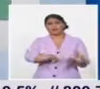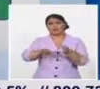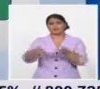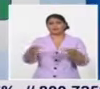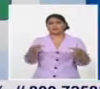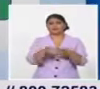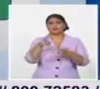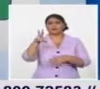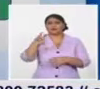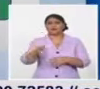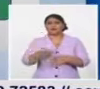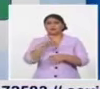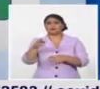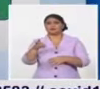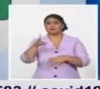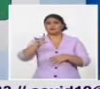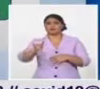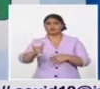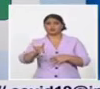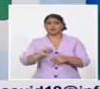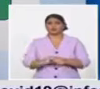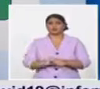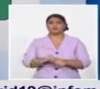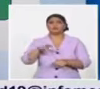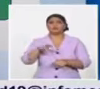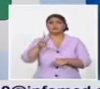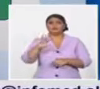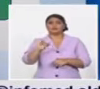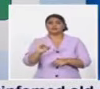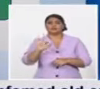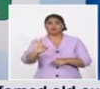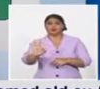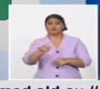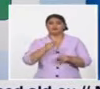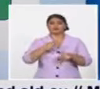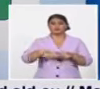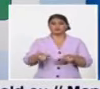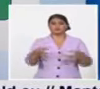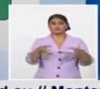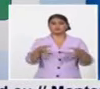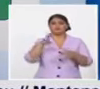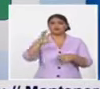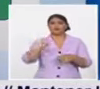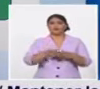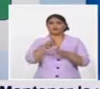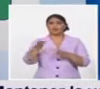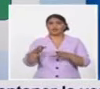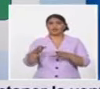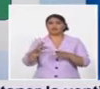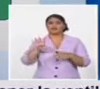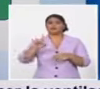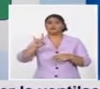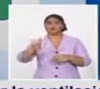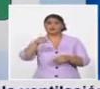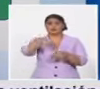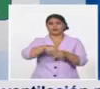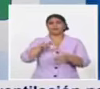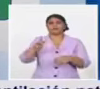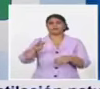378. De 40 a 59, 342. Y nuevamente, el grupo de mucho